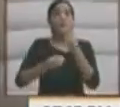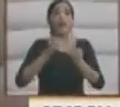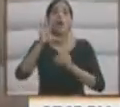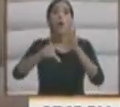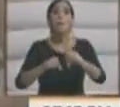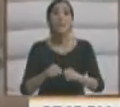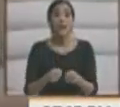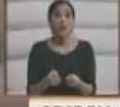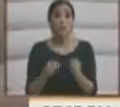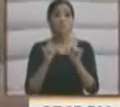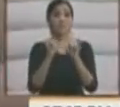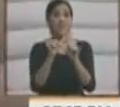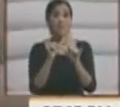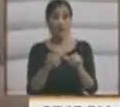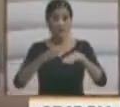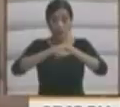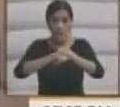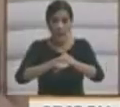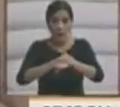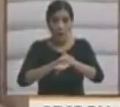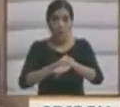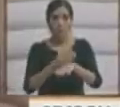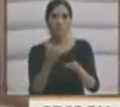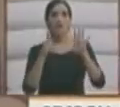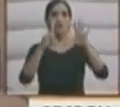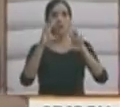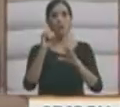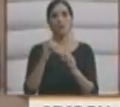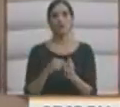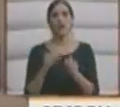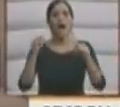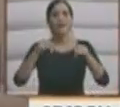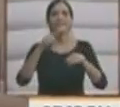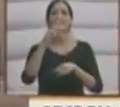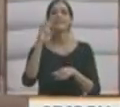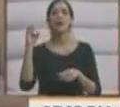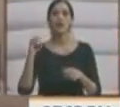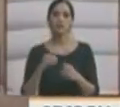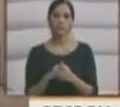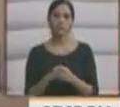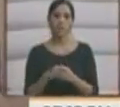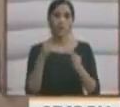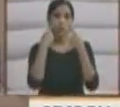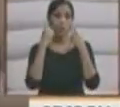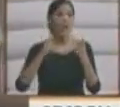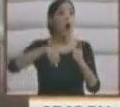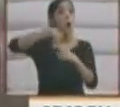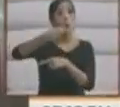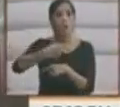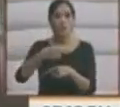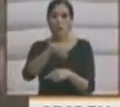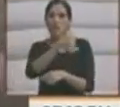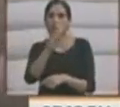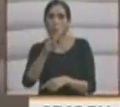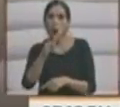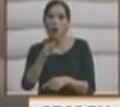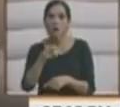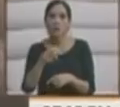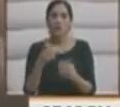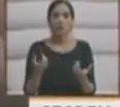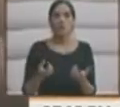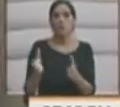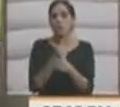esta misma tiene uno estos zapatos en 70, aquí están en 100. Entonces tú vas en otra zapatería igual, entonces ¿cuánto lo